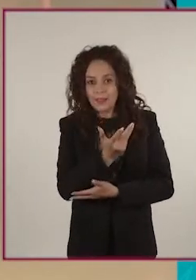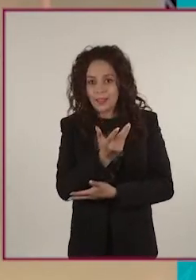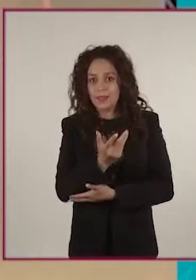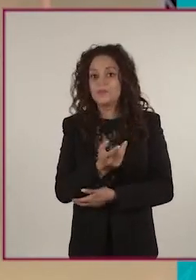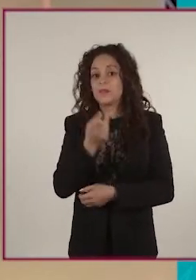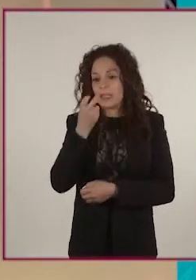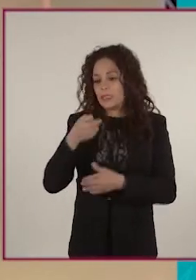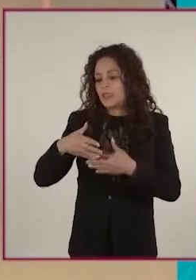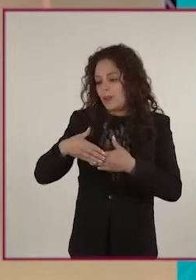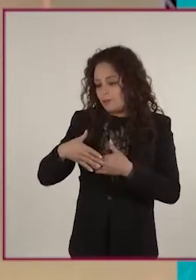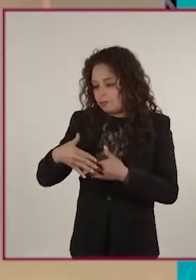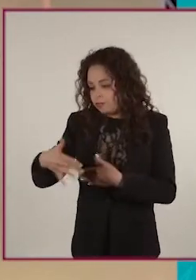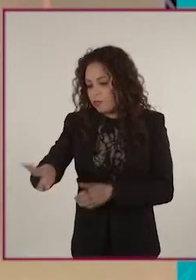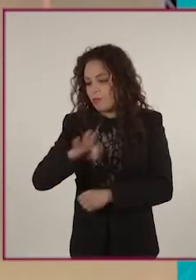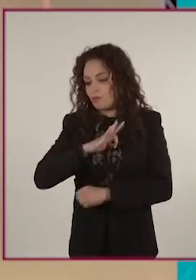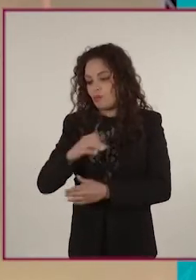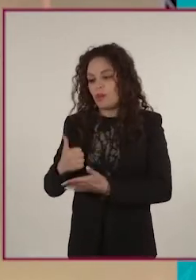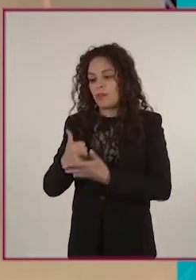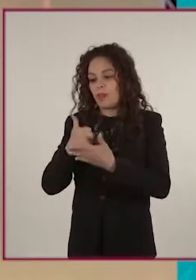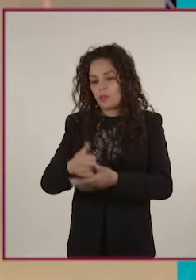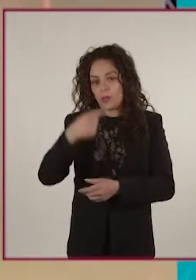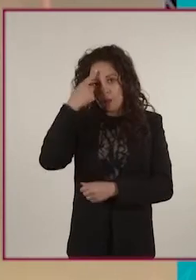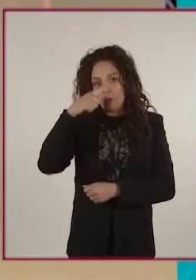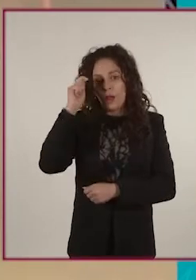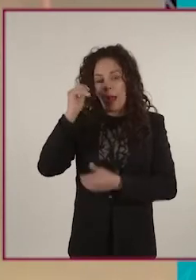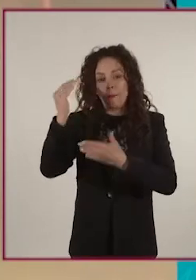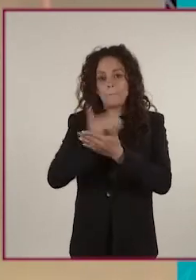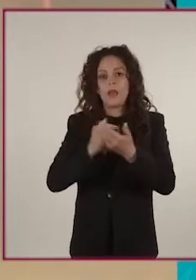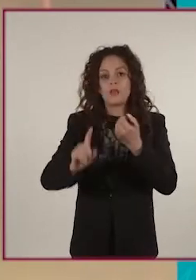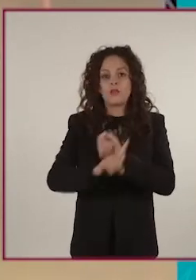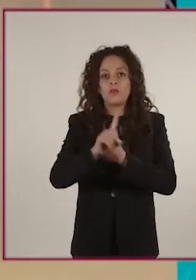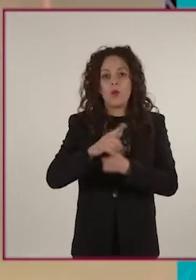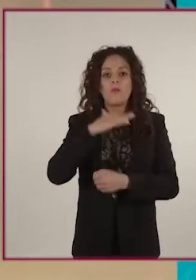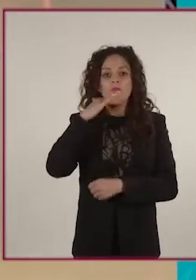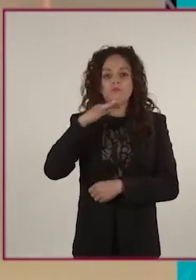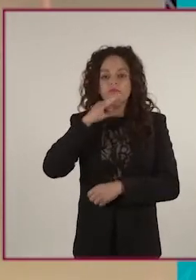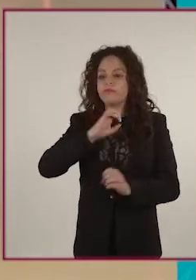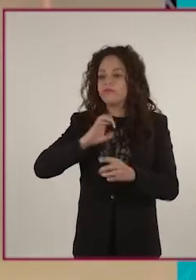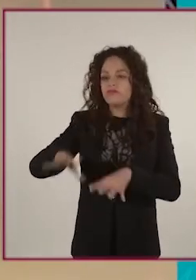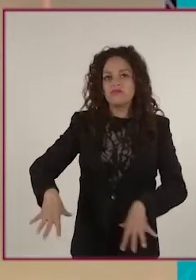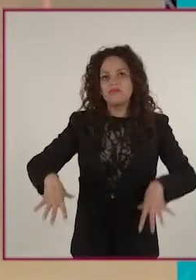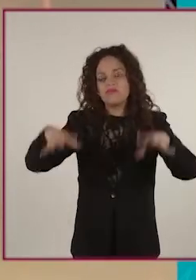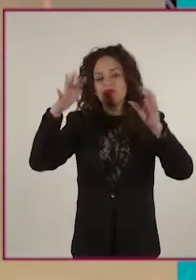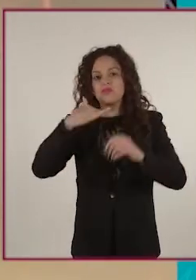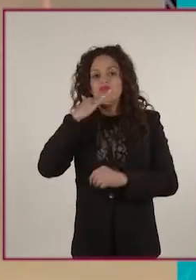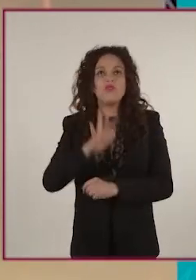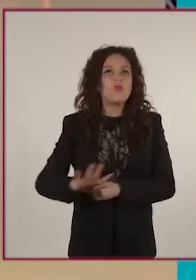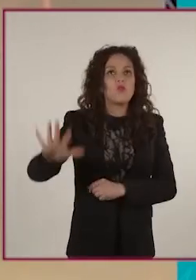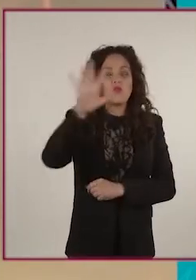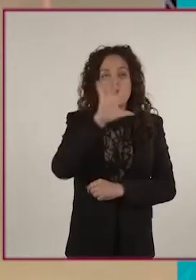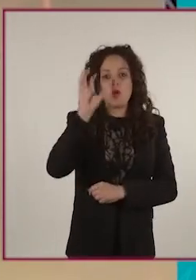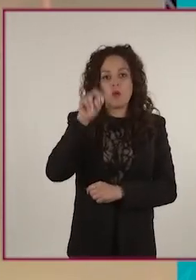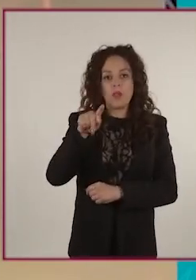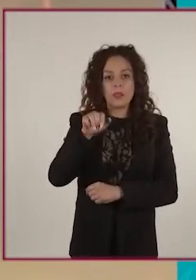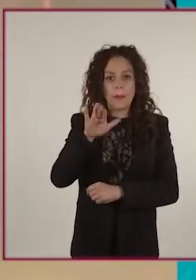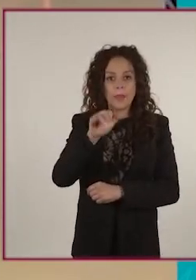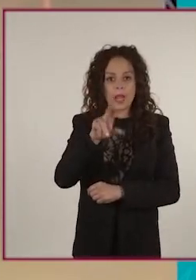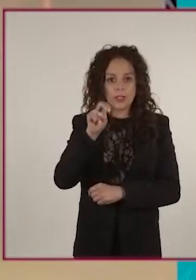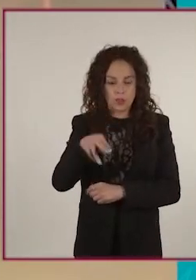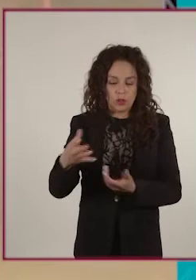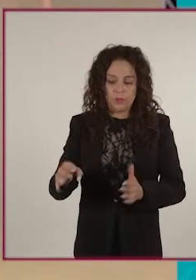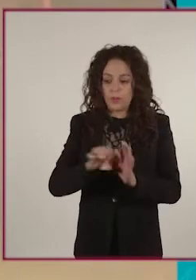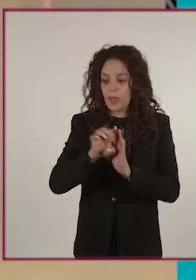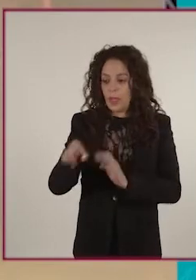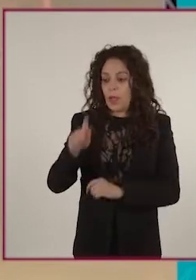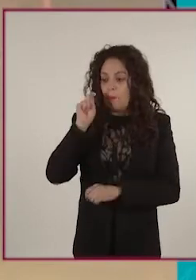pues de esa manera estamos ayudando a resolver el problema de la contaminación, ¿no? Si por ejemplo preferimos las bolsas de plástico